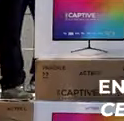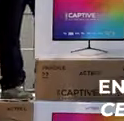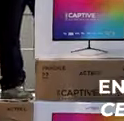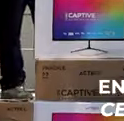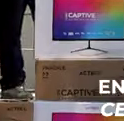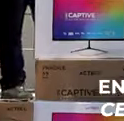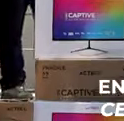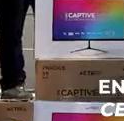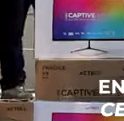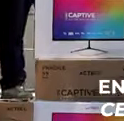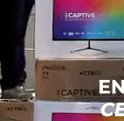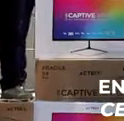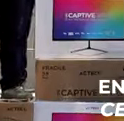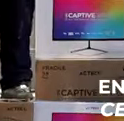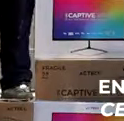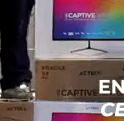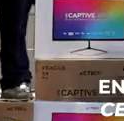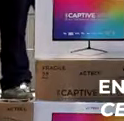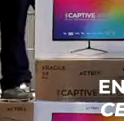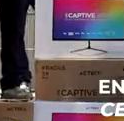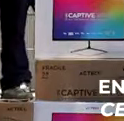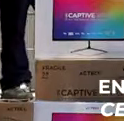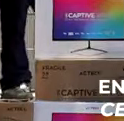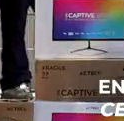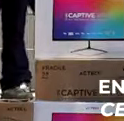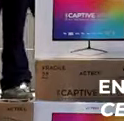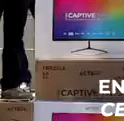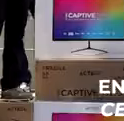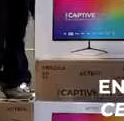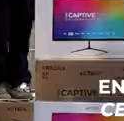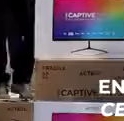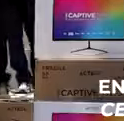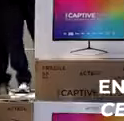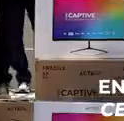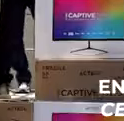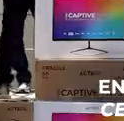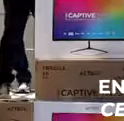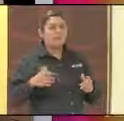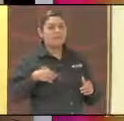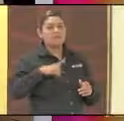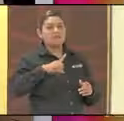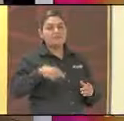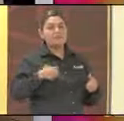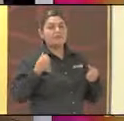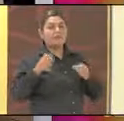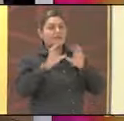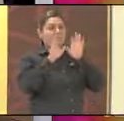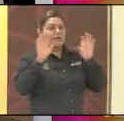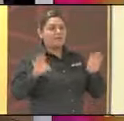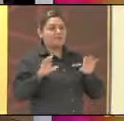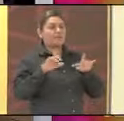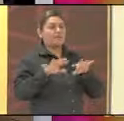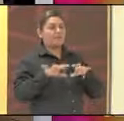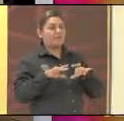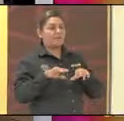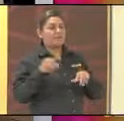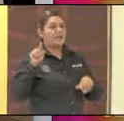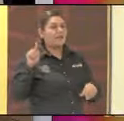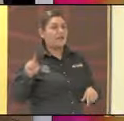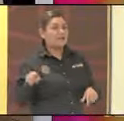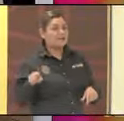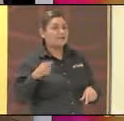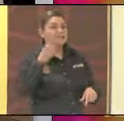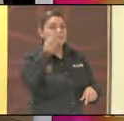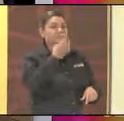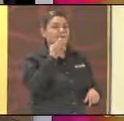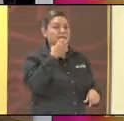acondicionados, y así lo hicimos, nos comprometimos y ya se los entregamos. Y después nos fuimos a entregar estas computadoras igual. Ahí la